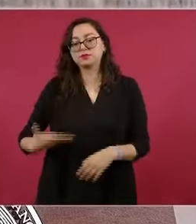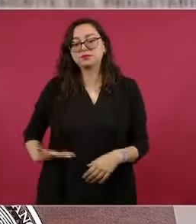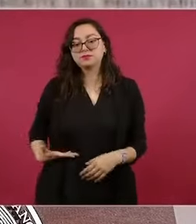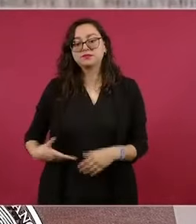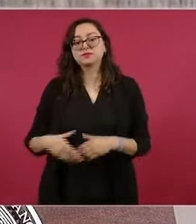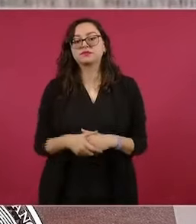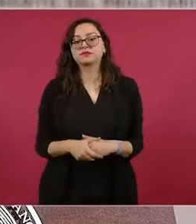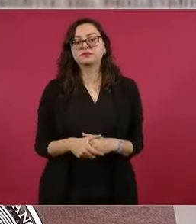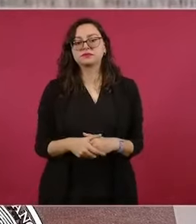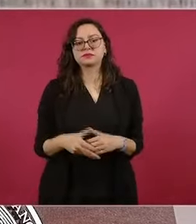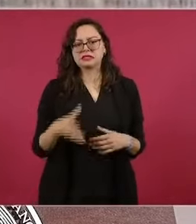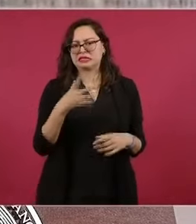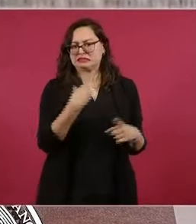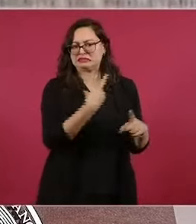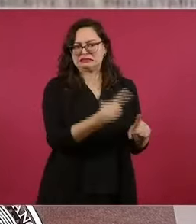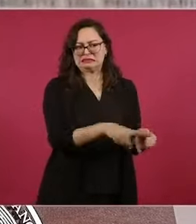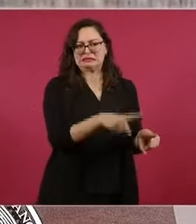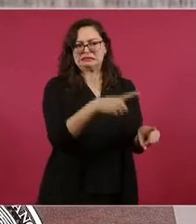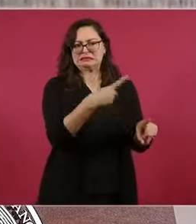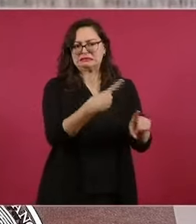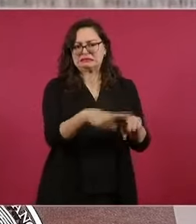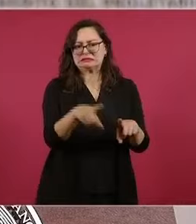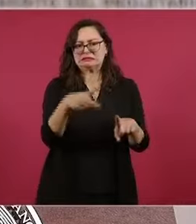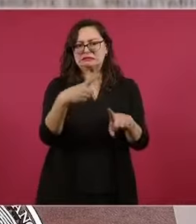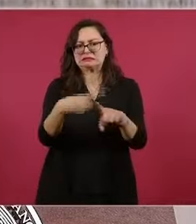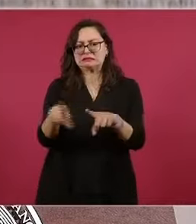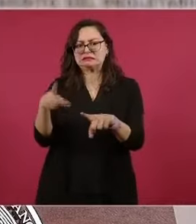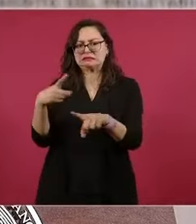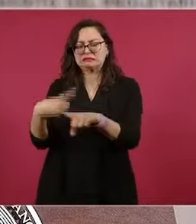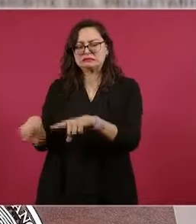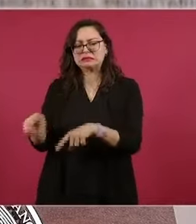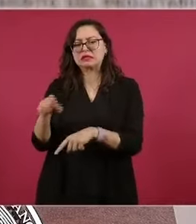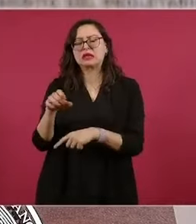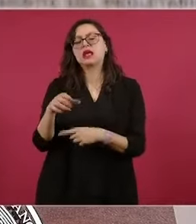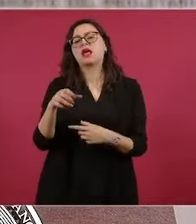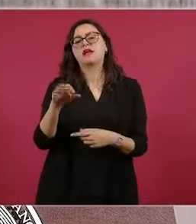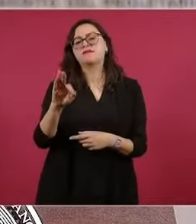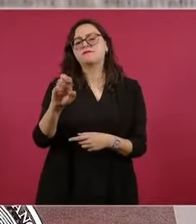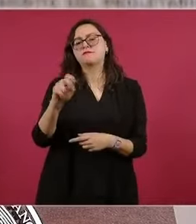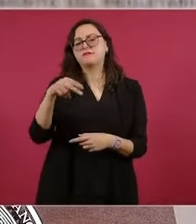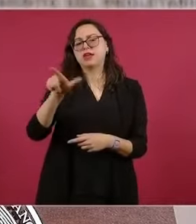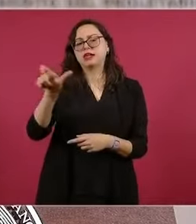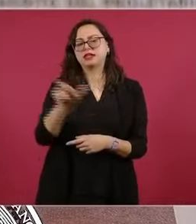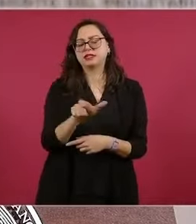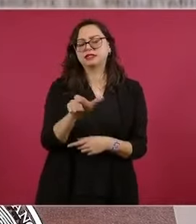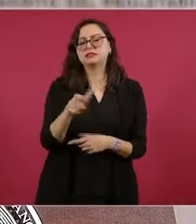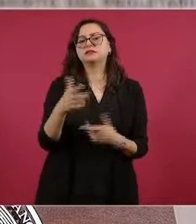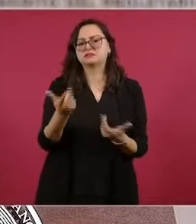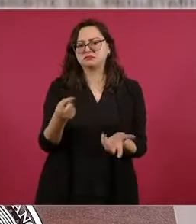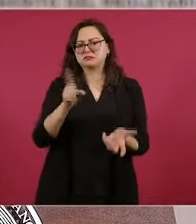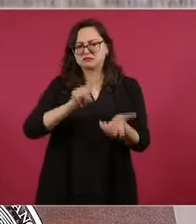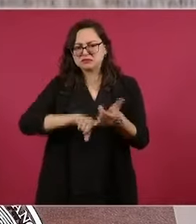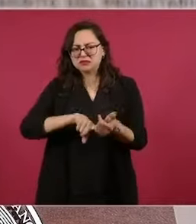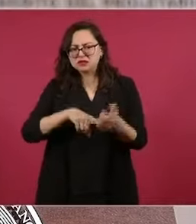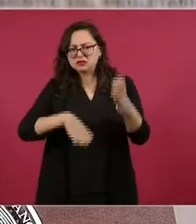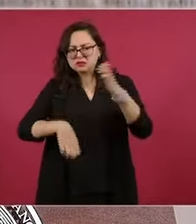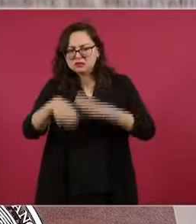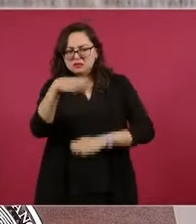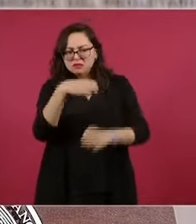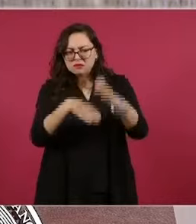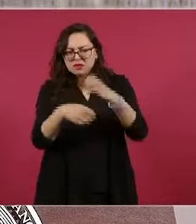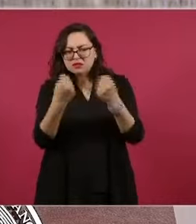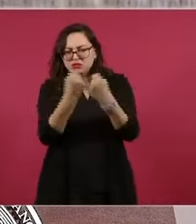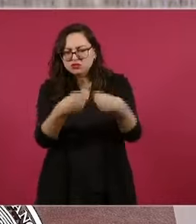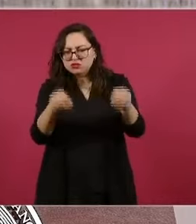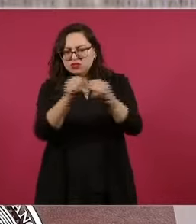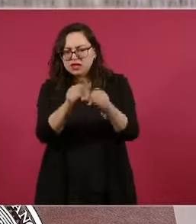Eugenics Consulting, no se les olvide Eugenics Consulting, porque una de las socias de